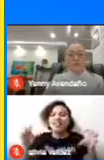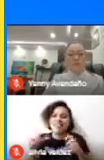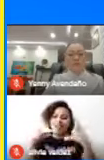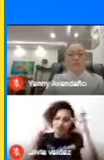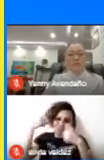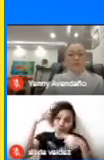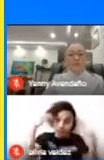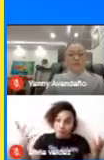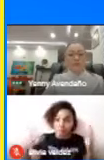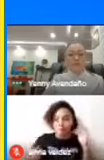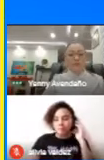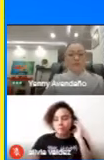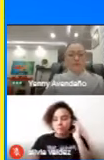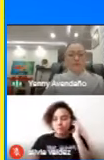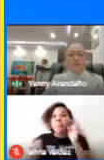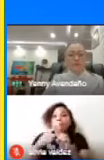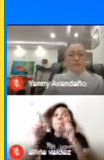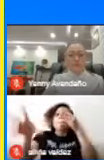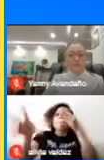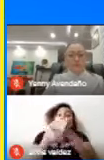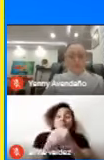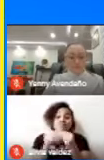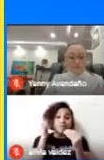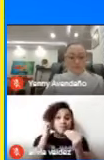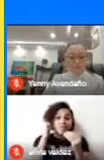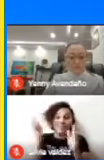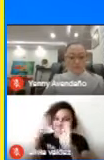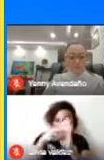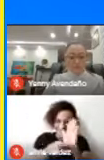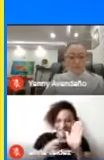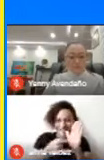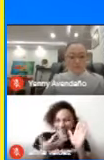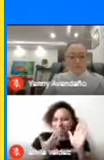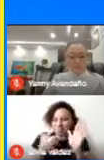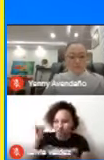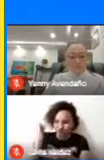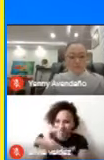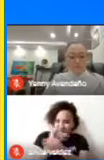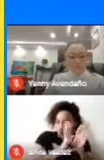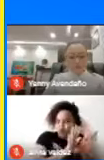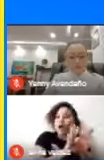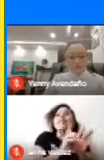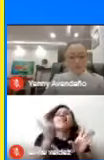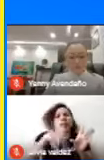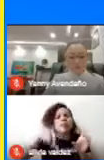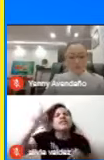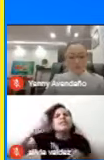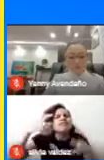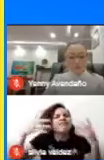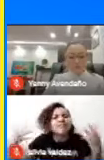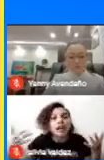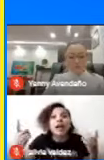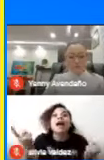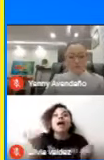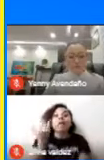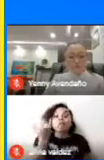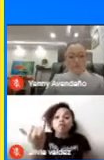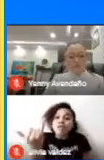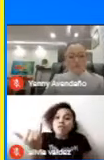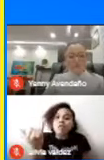turismo. Pero además de medidas como esta que son desde el instituto, se requiere que haya